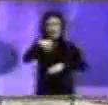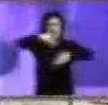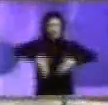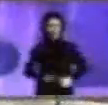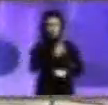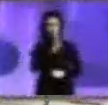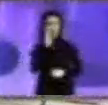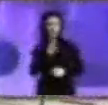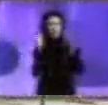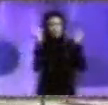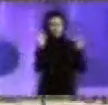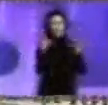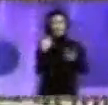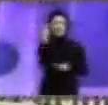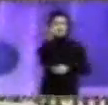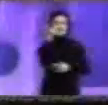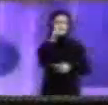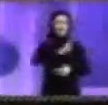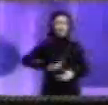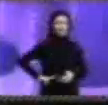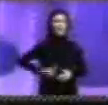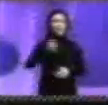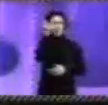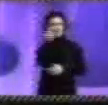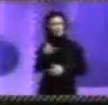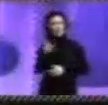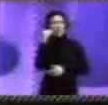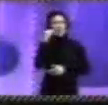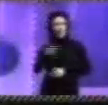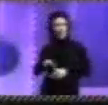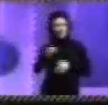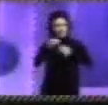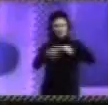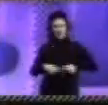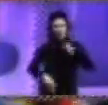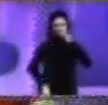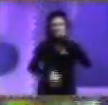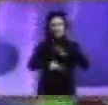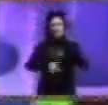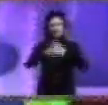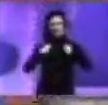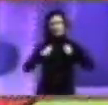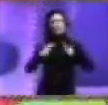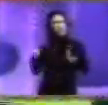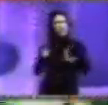críos? Y mientras tanto, algún cobarde sigue viviendo.